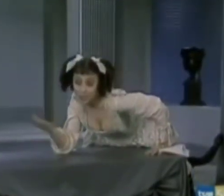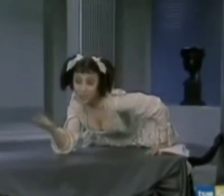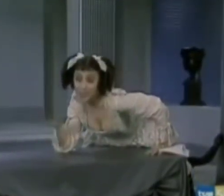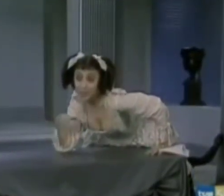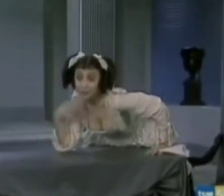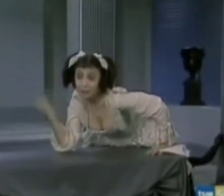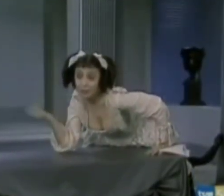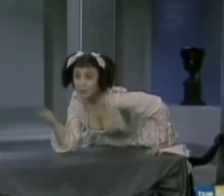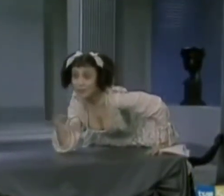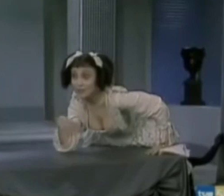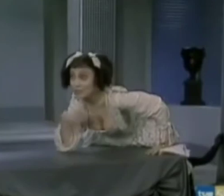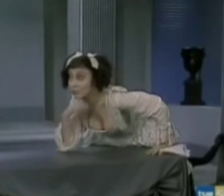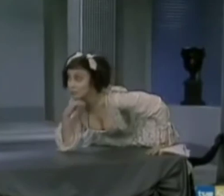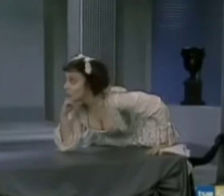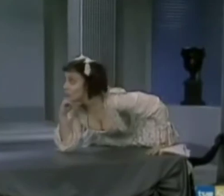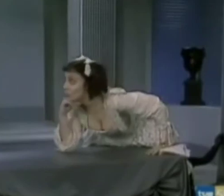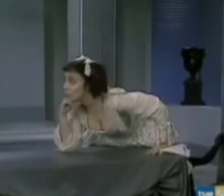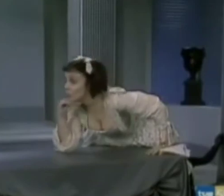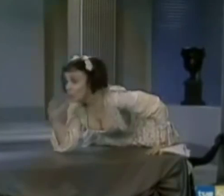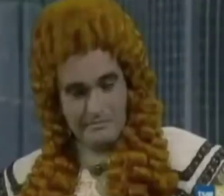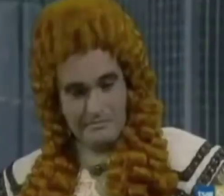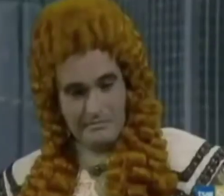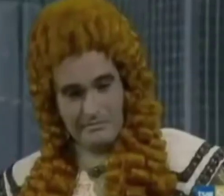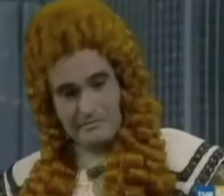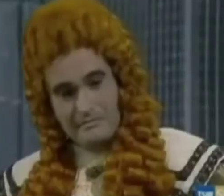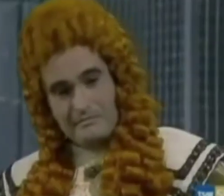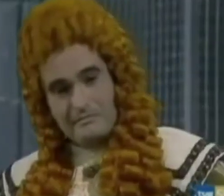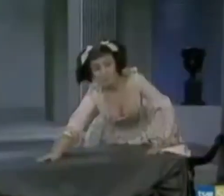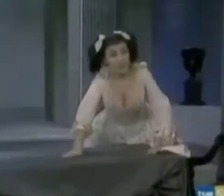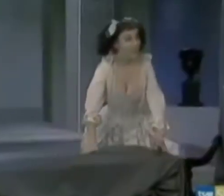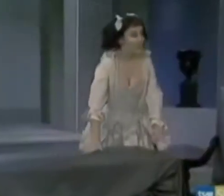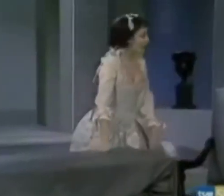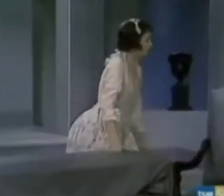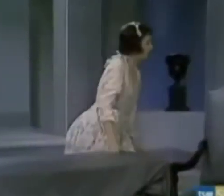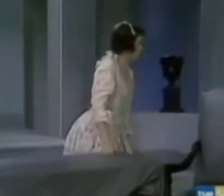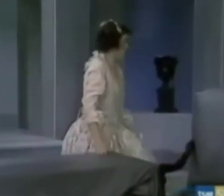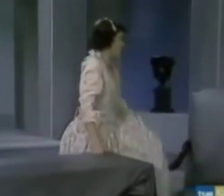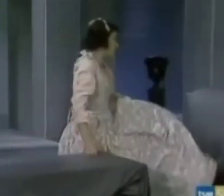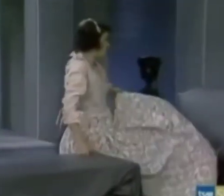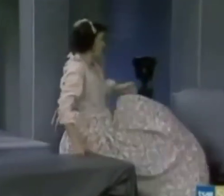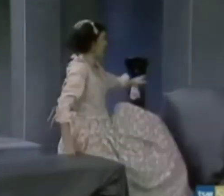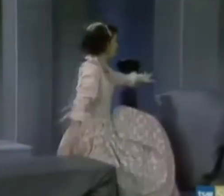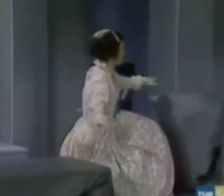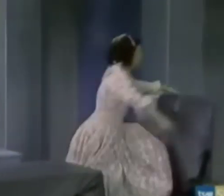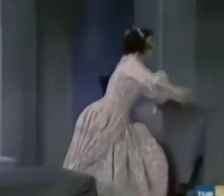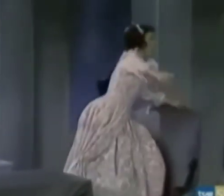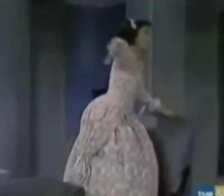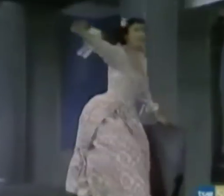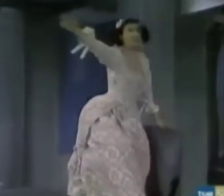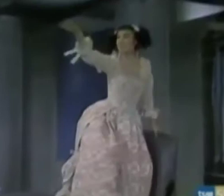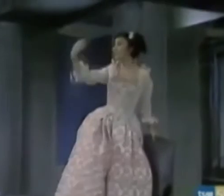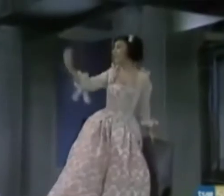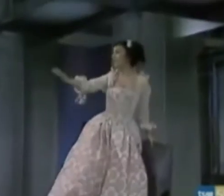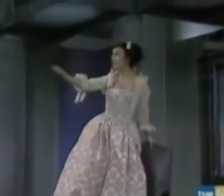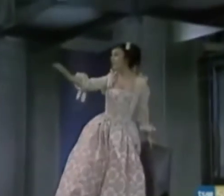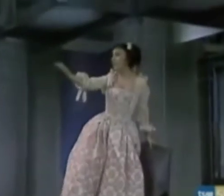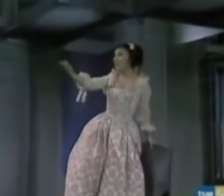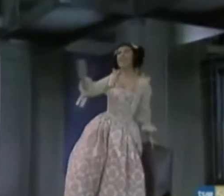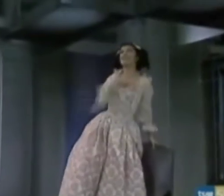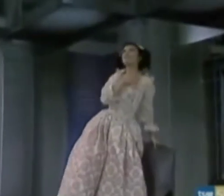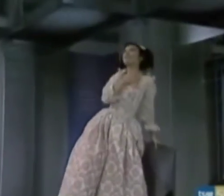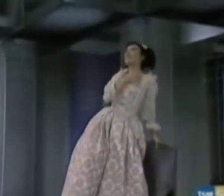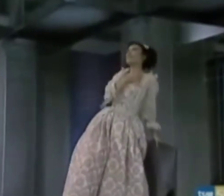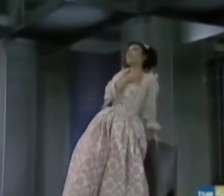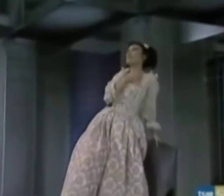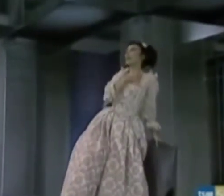le dijo el otro día, que el otro en la mesa soltó un eructo. En fin, que Tartufo es su modelo, su héroe, su